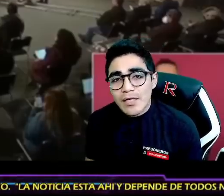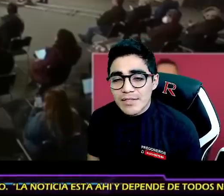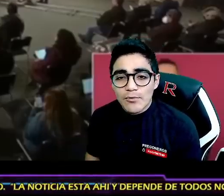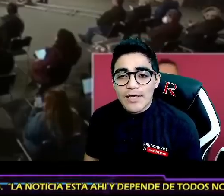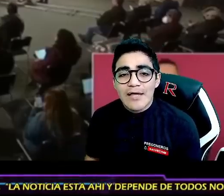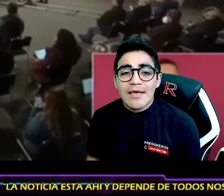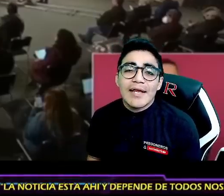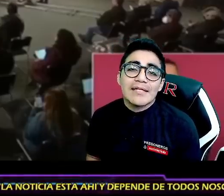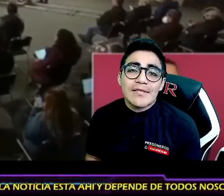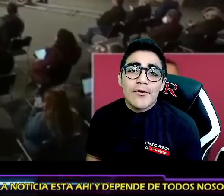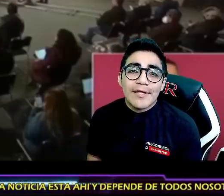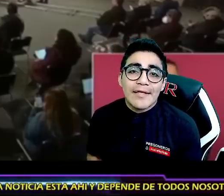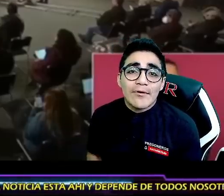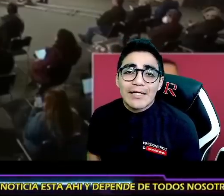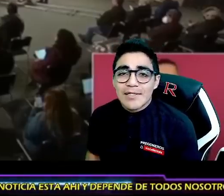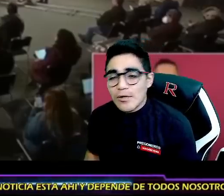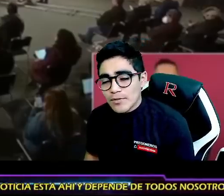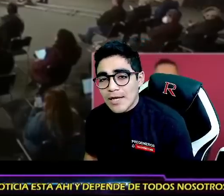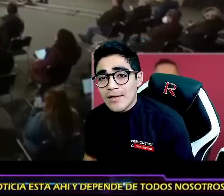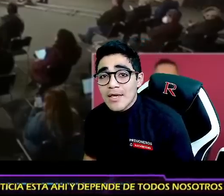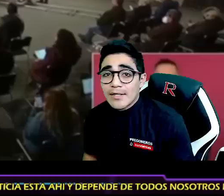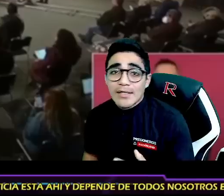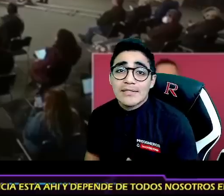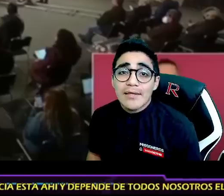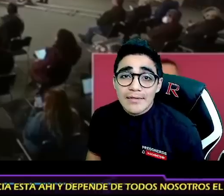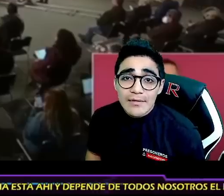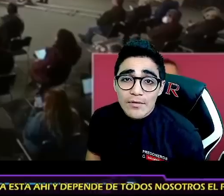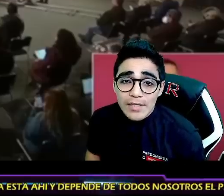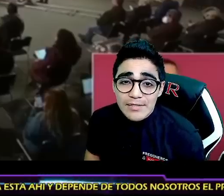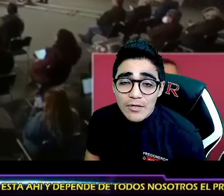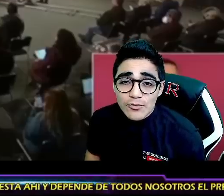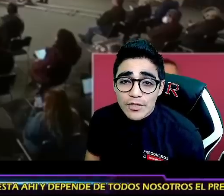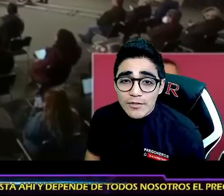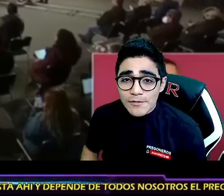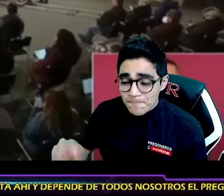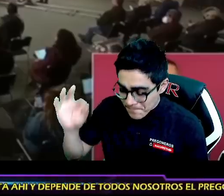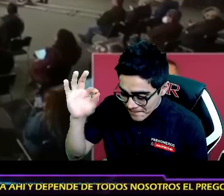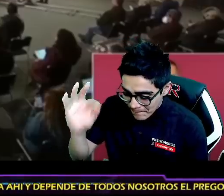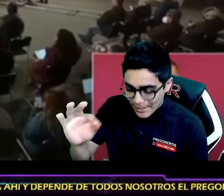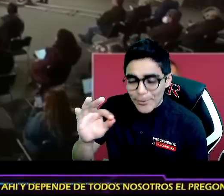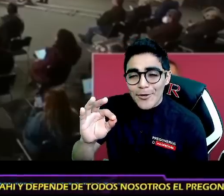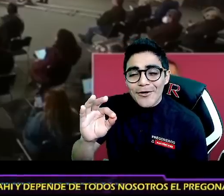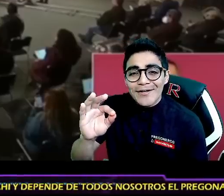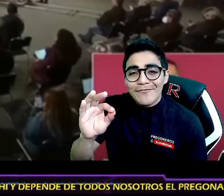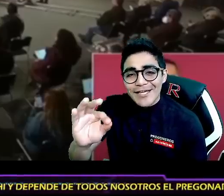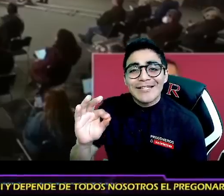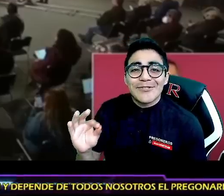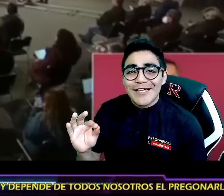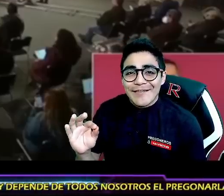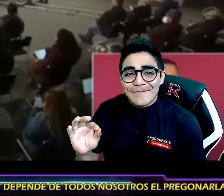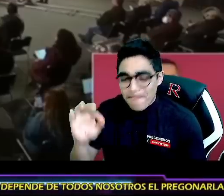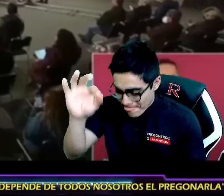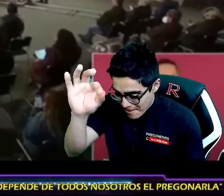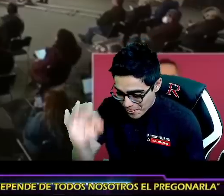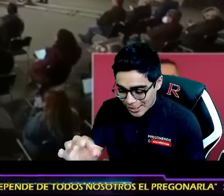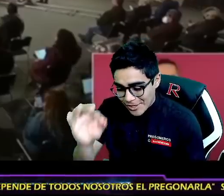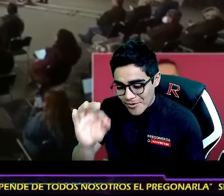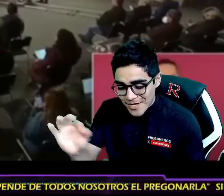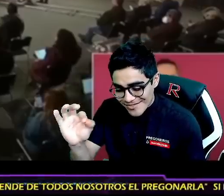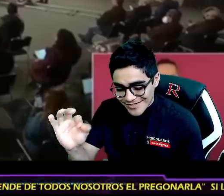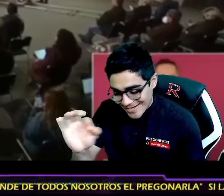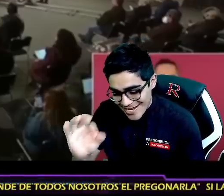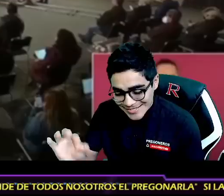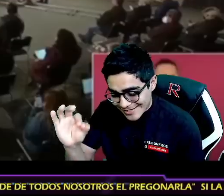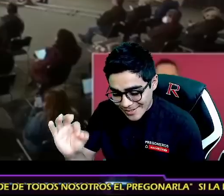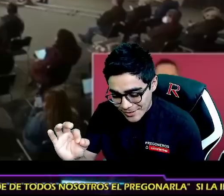que ver con la seguridad era el señor Genaro García Luna quien está detenido en Estados Unidos pero fíjense ustedes porque